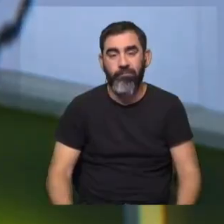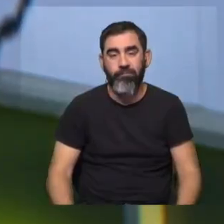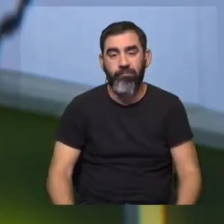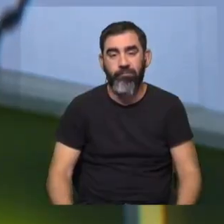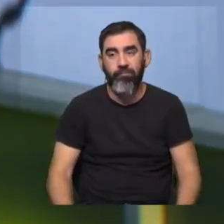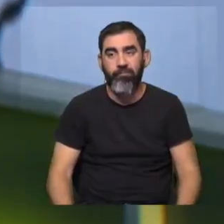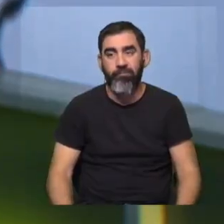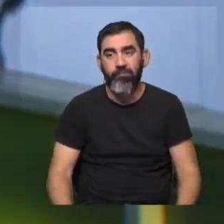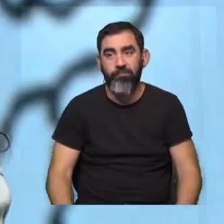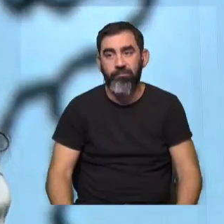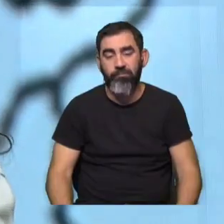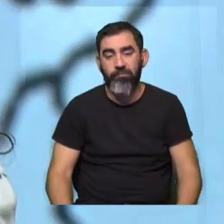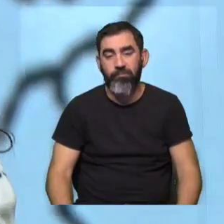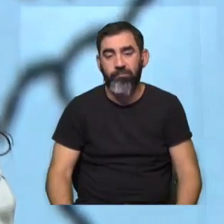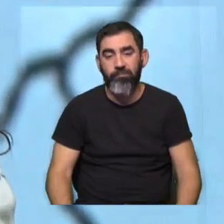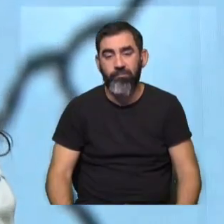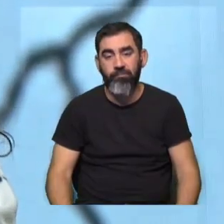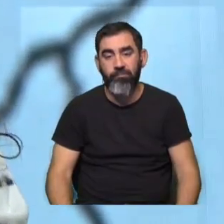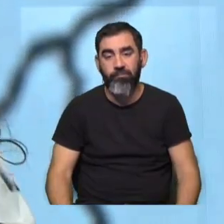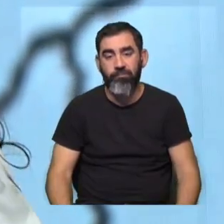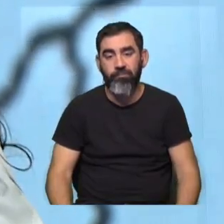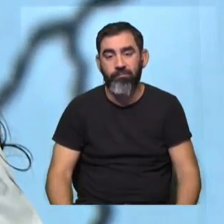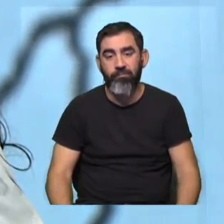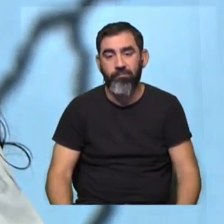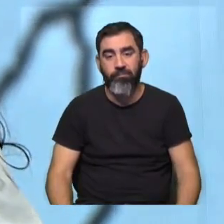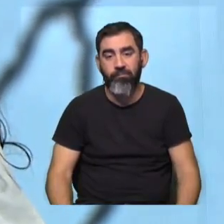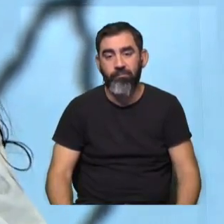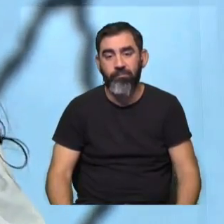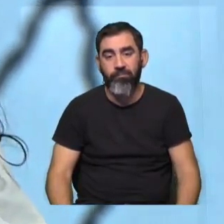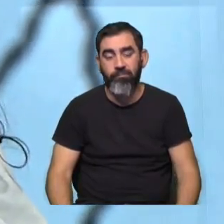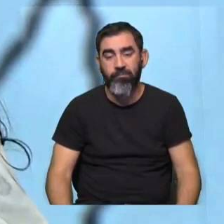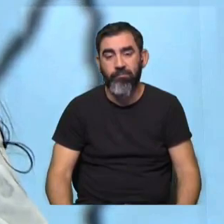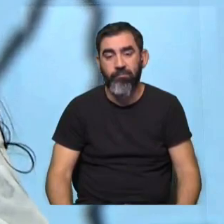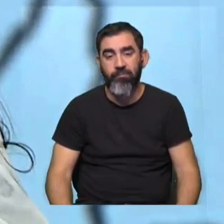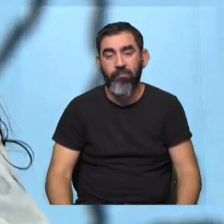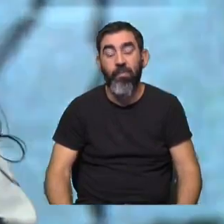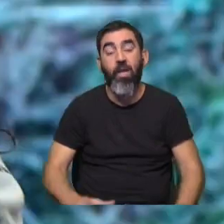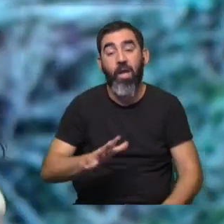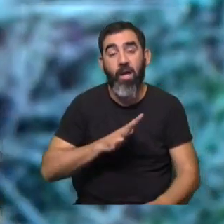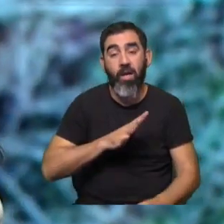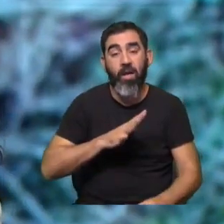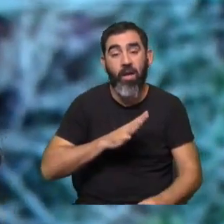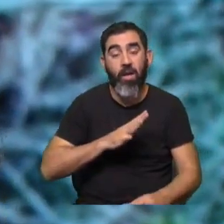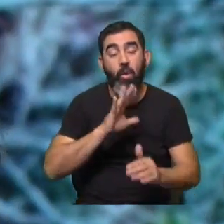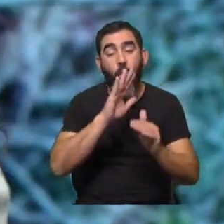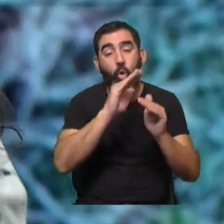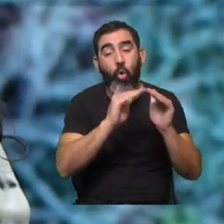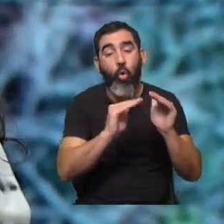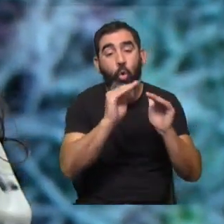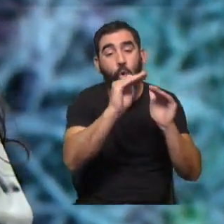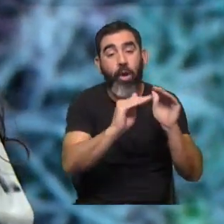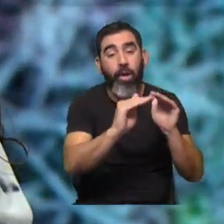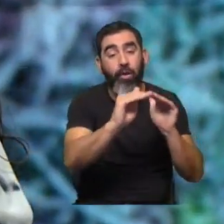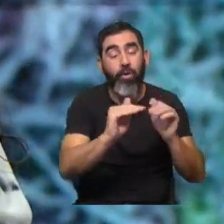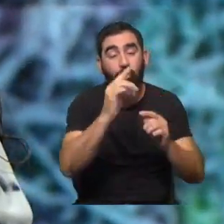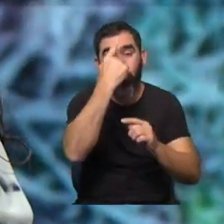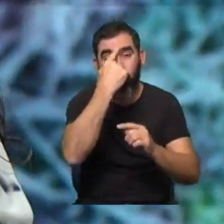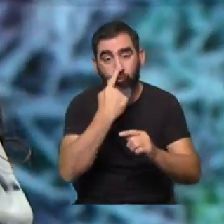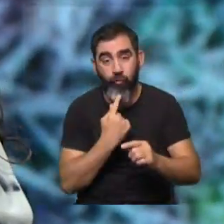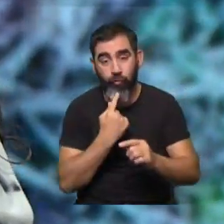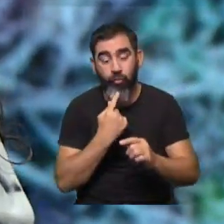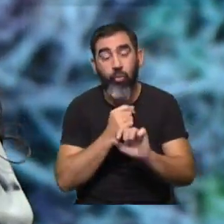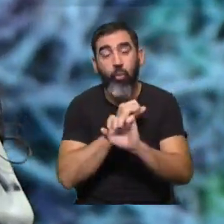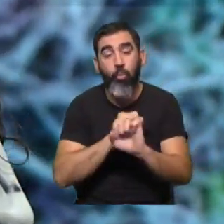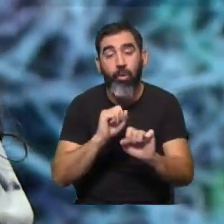vista, claro. Claro, No, muchos se pueden claro. tener esa idea, pero no. Lo que tiene es que empieza a formar parte de lo que es la colección biológica del museo. Esto permite que